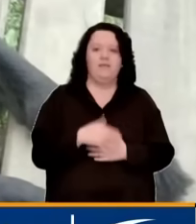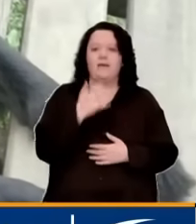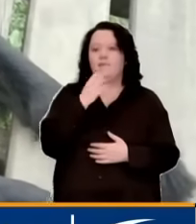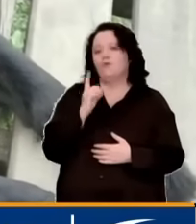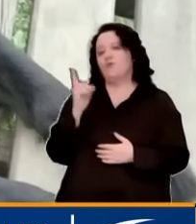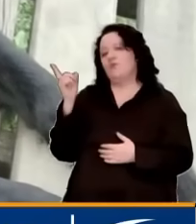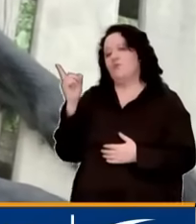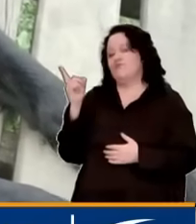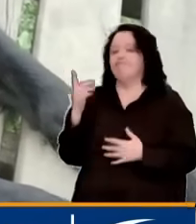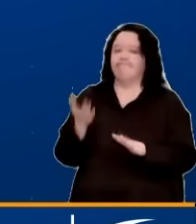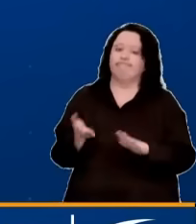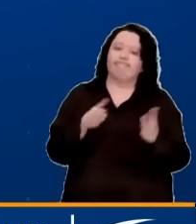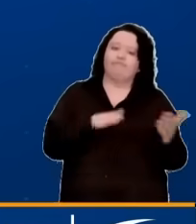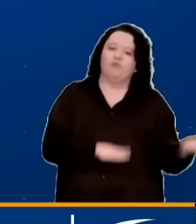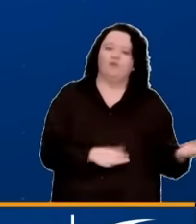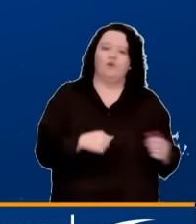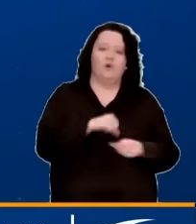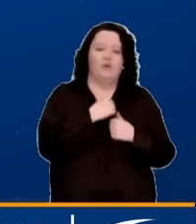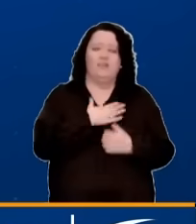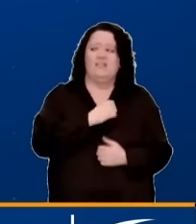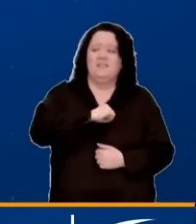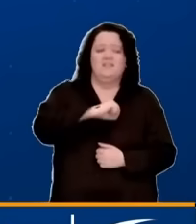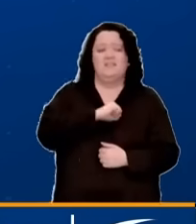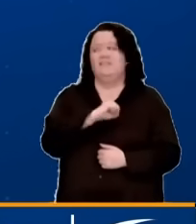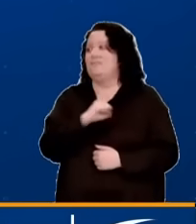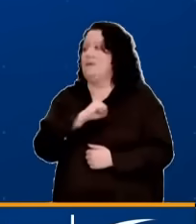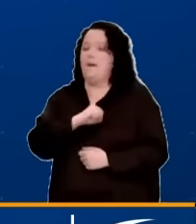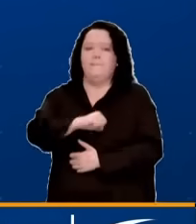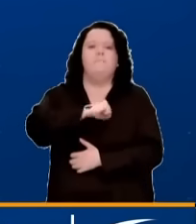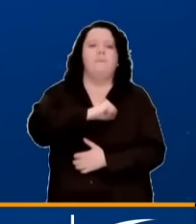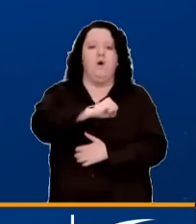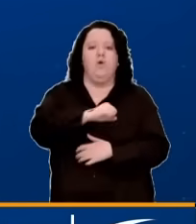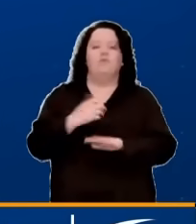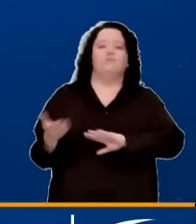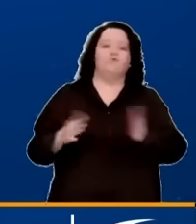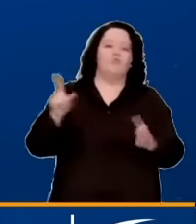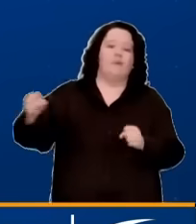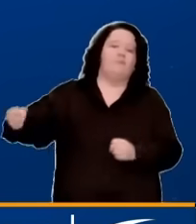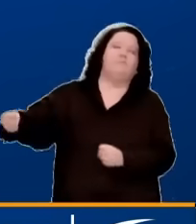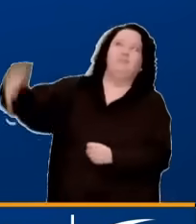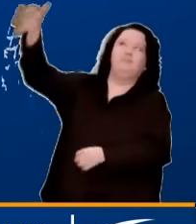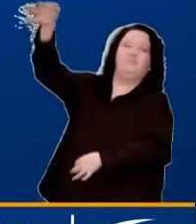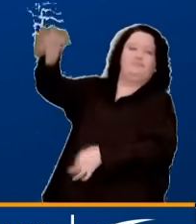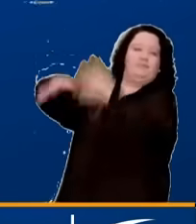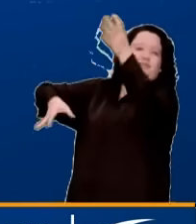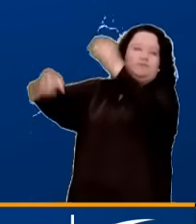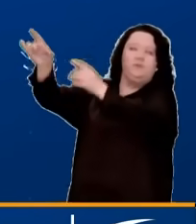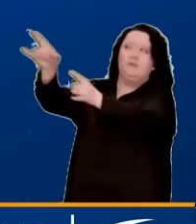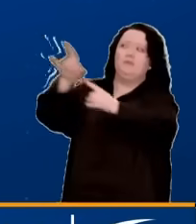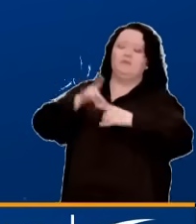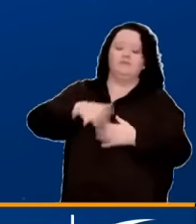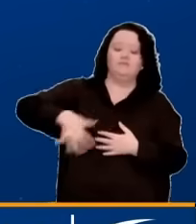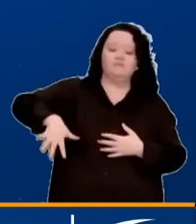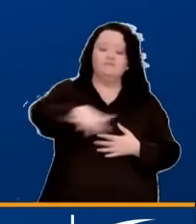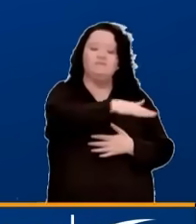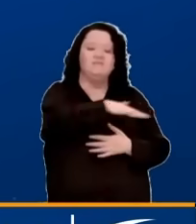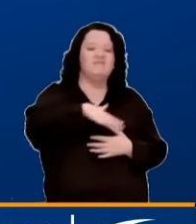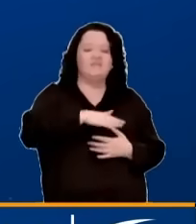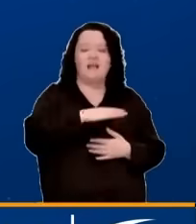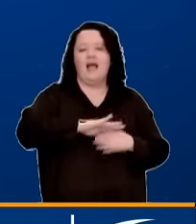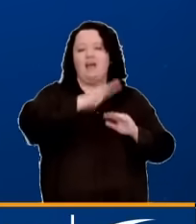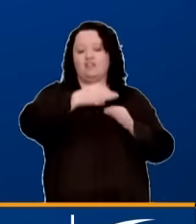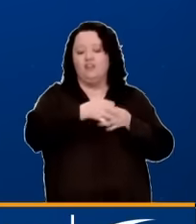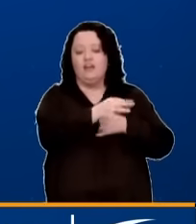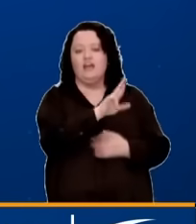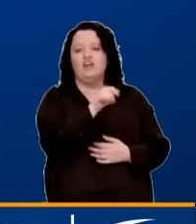más reciente víctima mortal, su corazón no soportó el pánico que le generó las detonaciones en la noche de velitas en el municipio de Río Negro, en Antioquia.